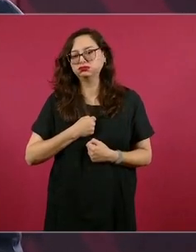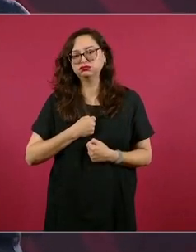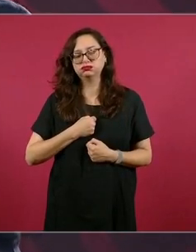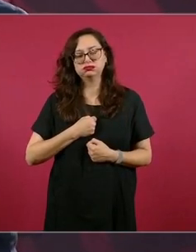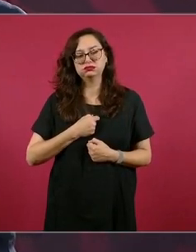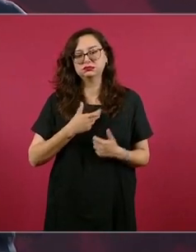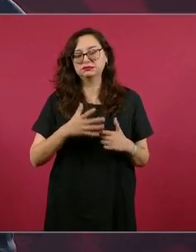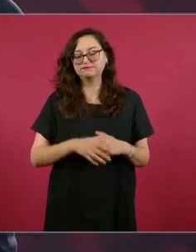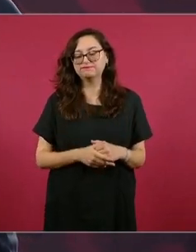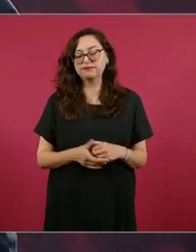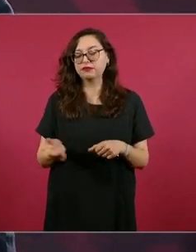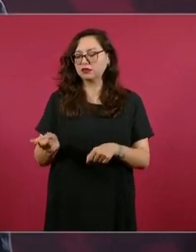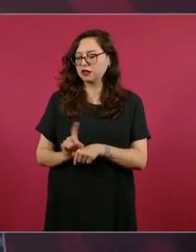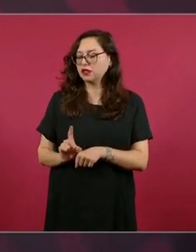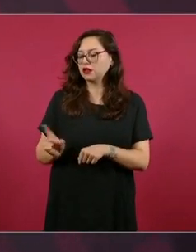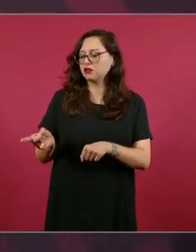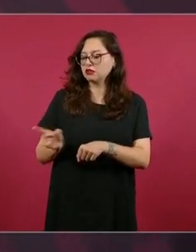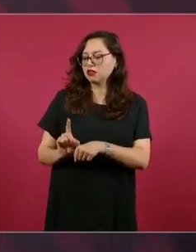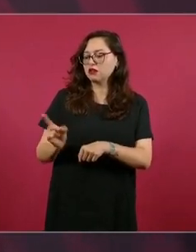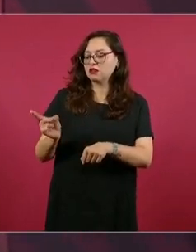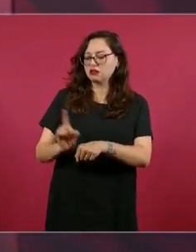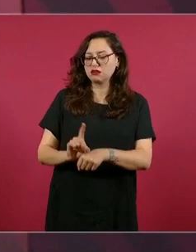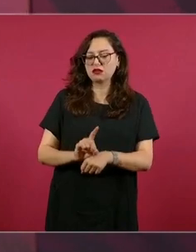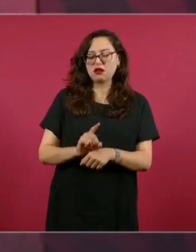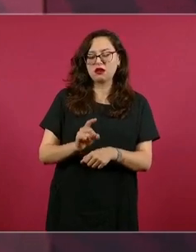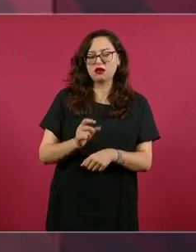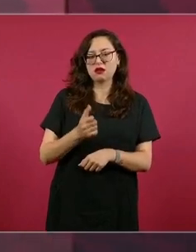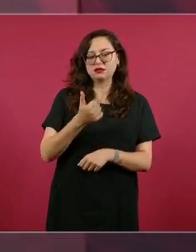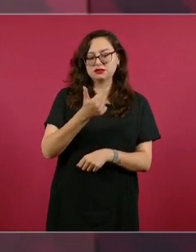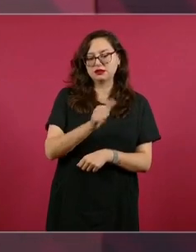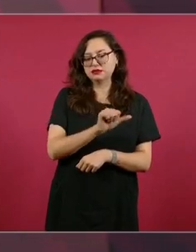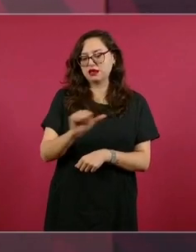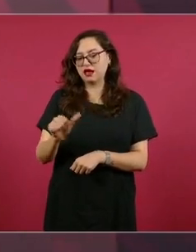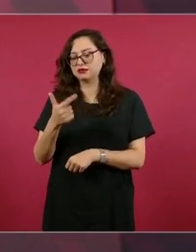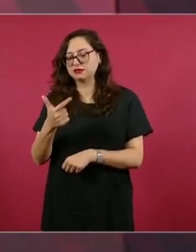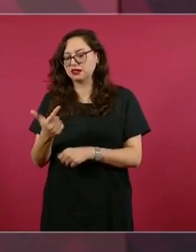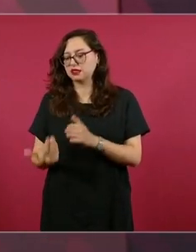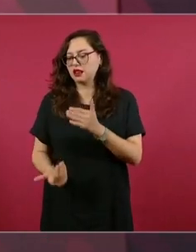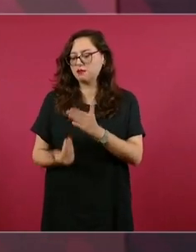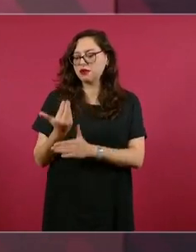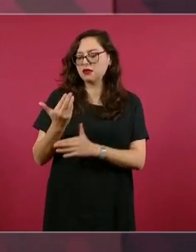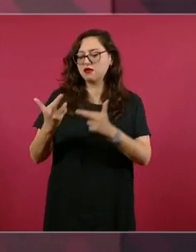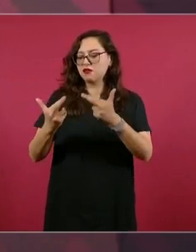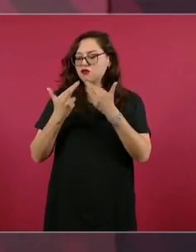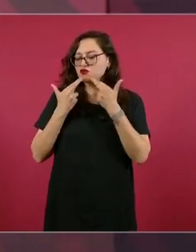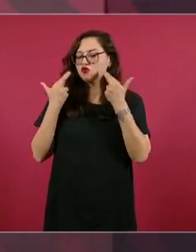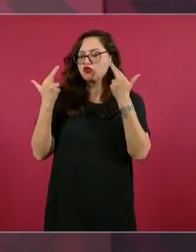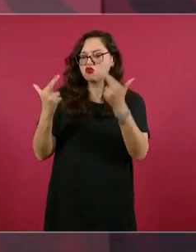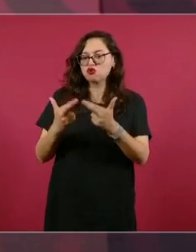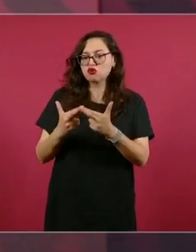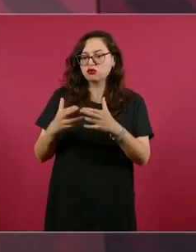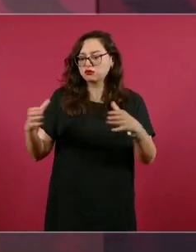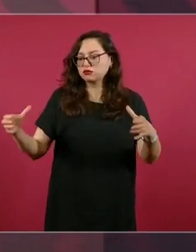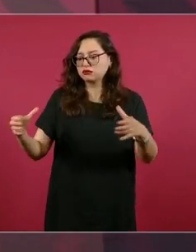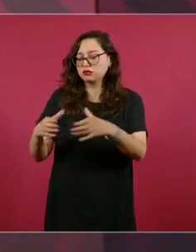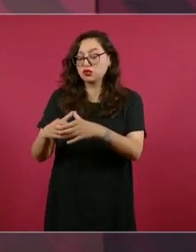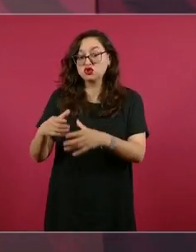las reuniones que tenemos de 6 a 7 de la mañana, solo con un